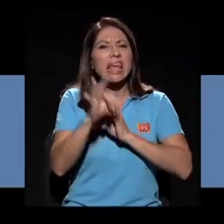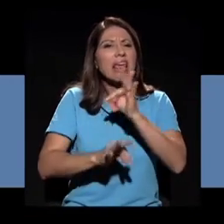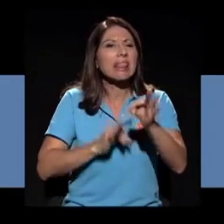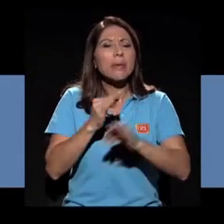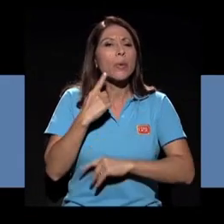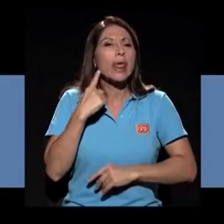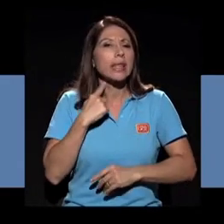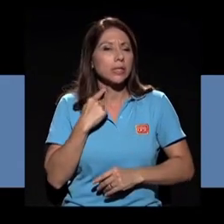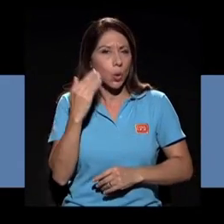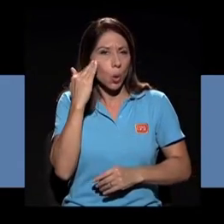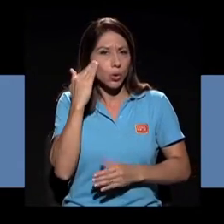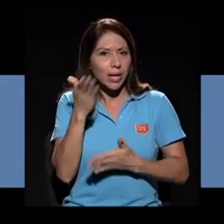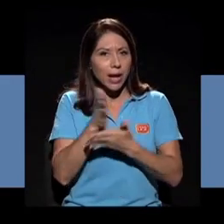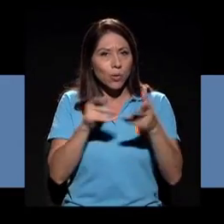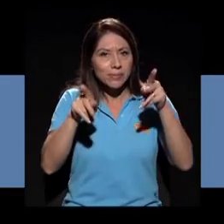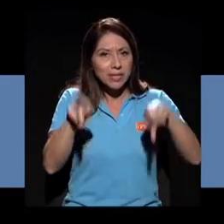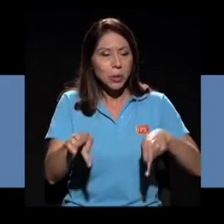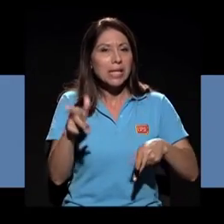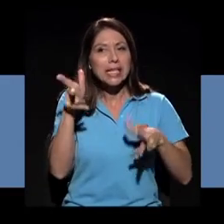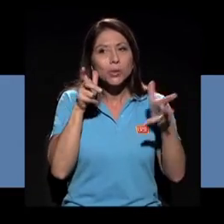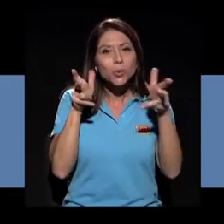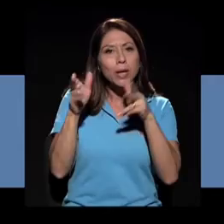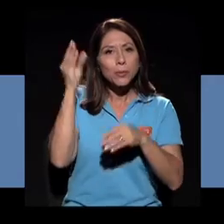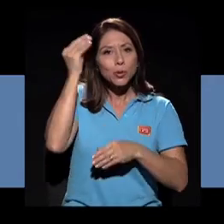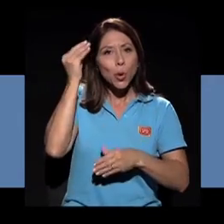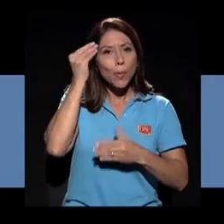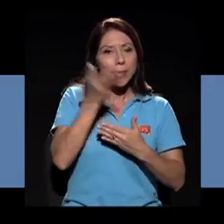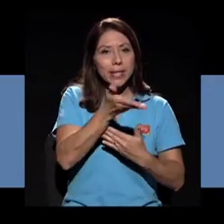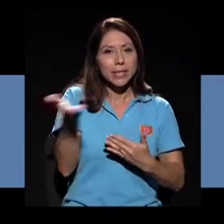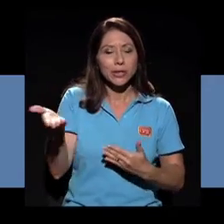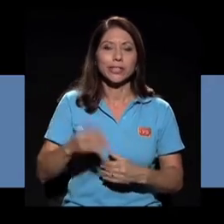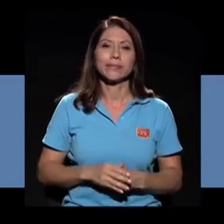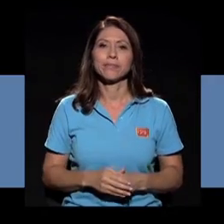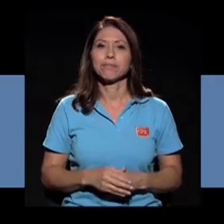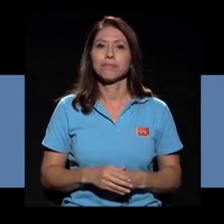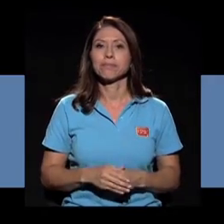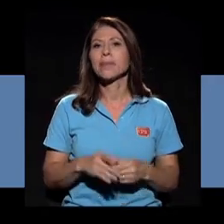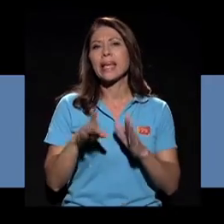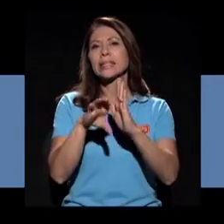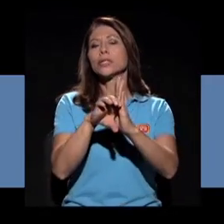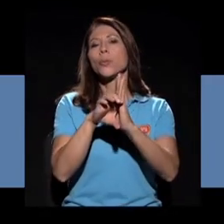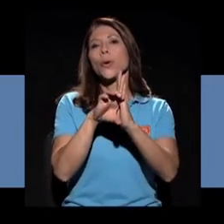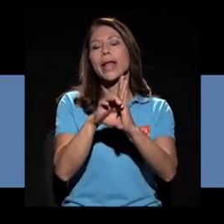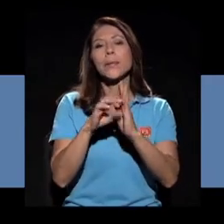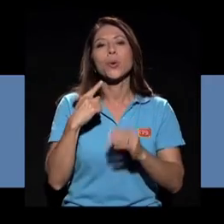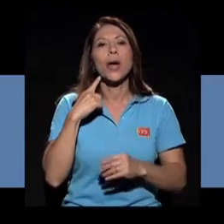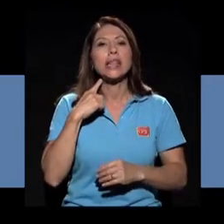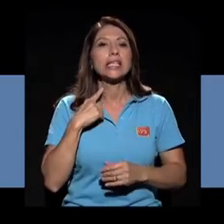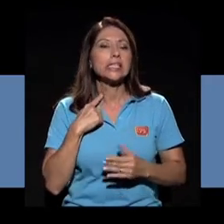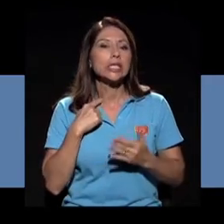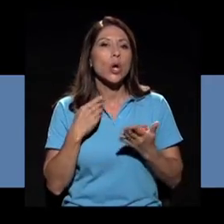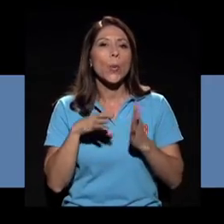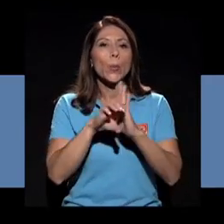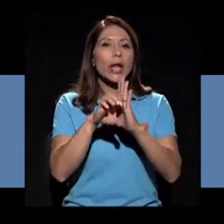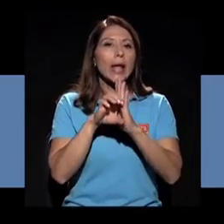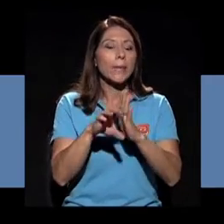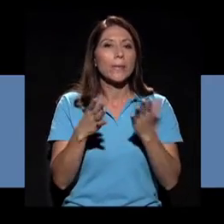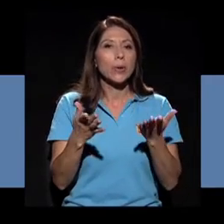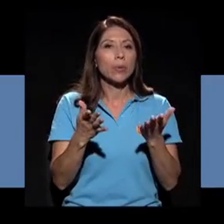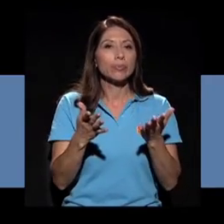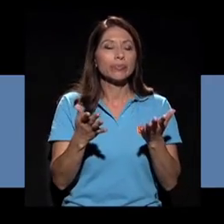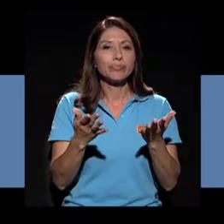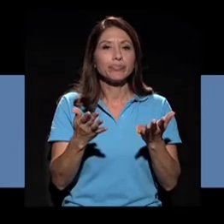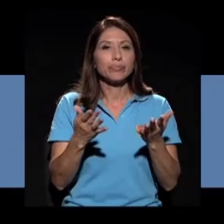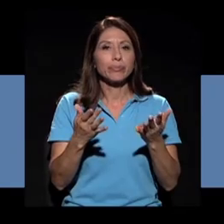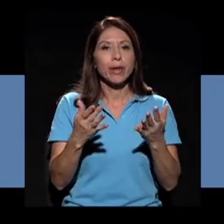de adicción conocen algunas personas. Escuchemos. Entonces, algún ejemplo de adicción, ya digamos, el tipo de